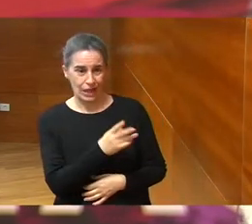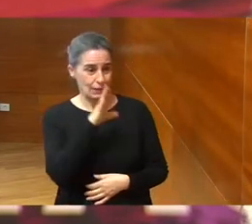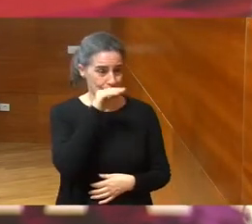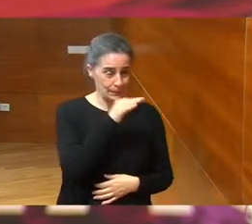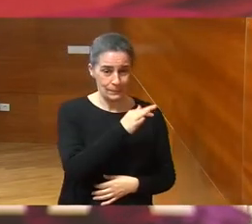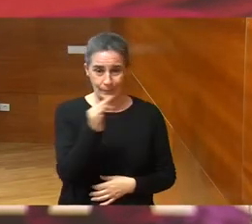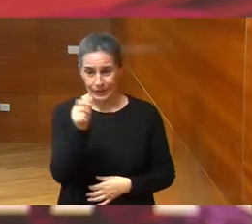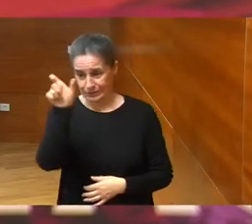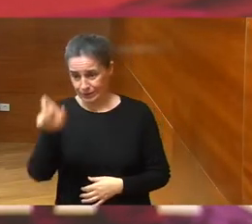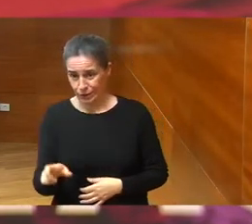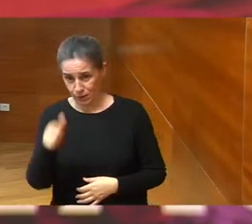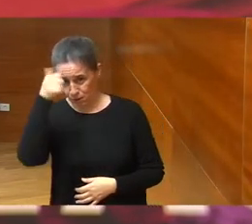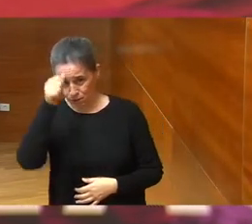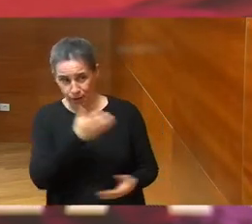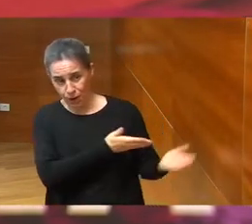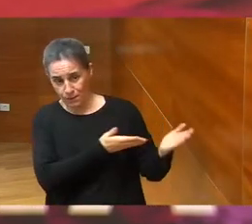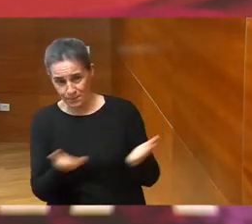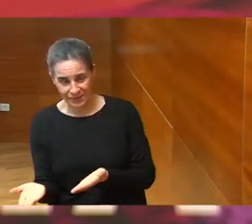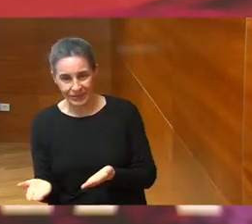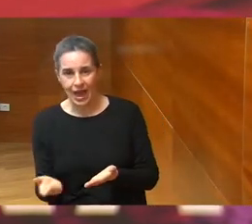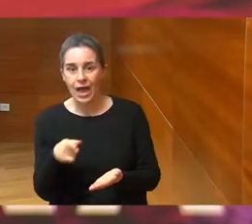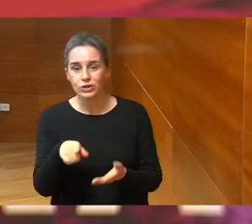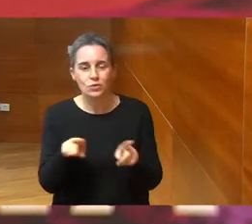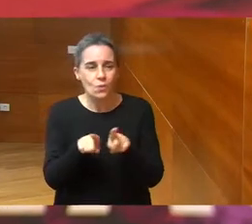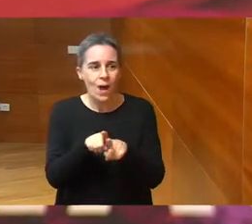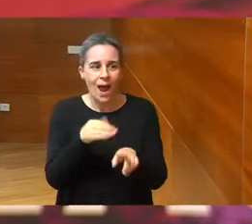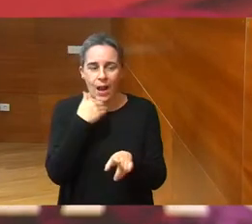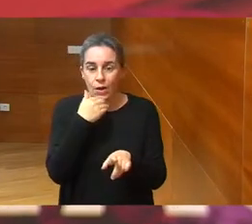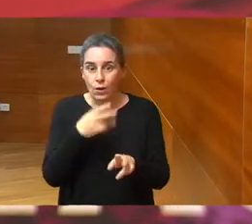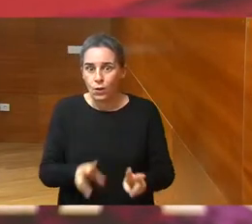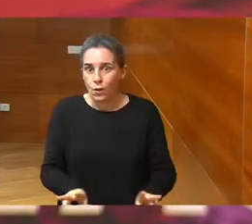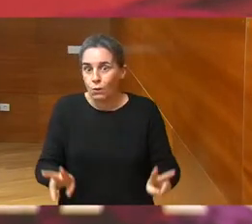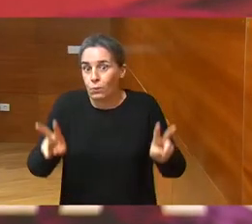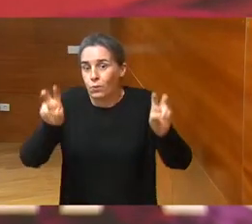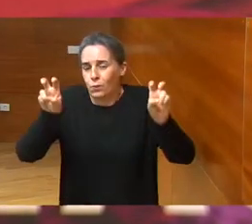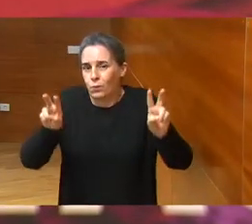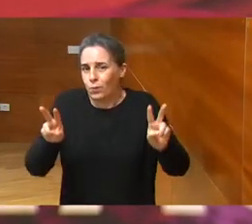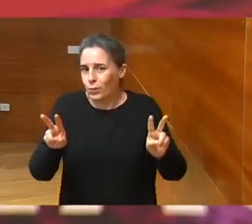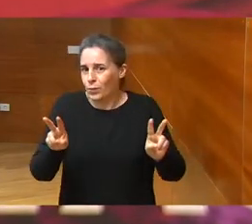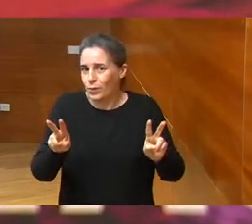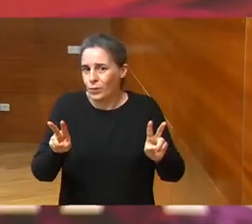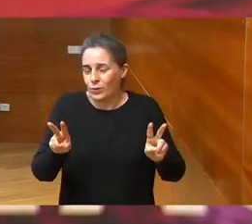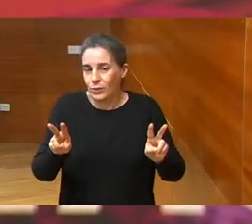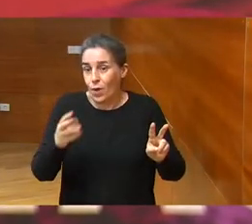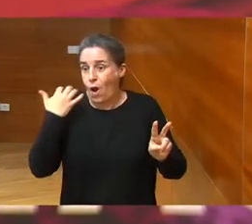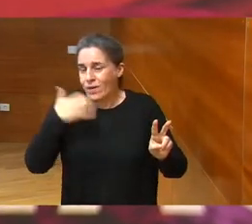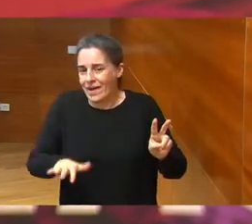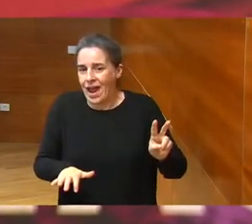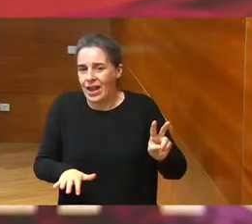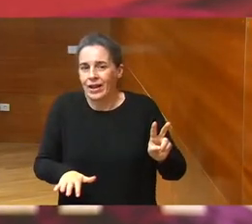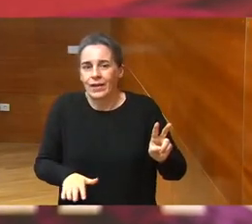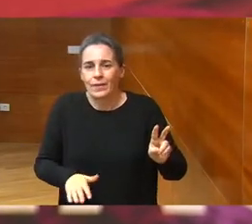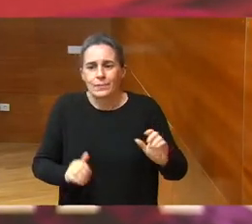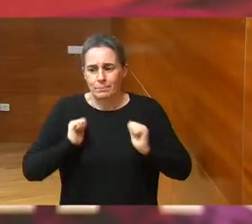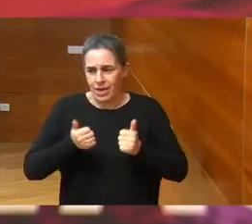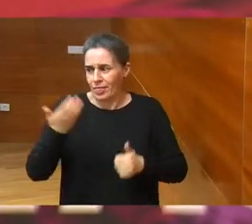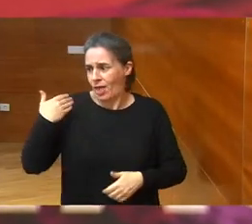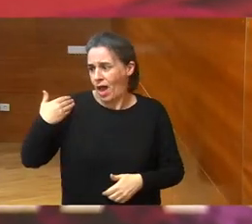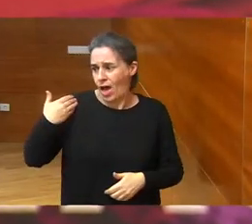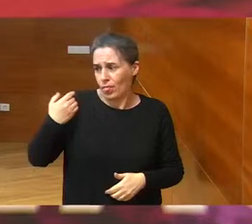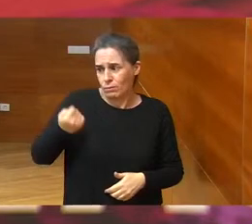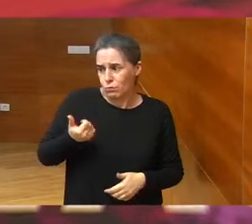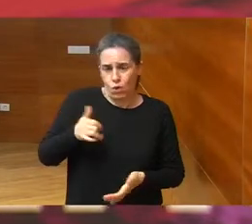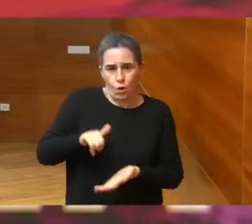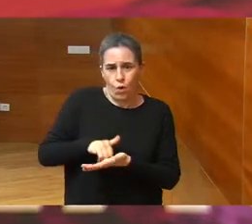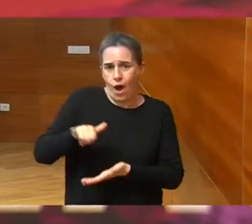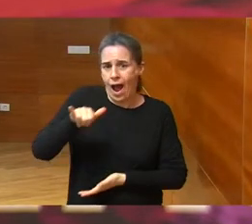que era Bueno una supernovidad de no estamos falando dos inicios daviación se esconditábamos ruido de un motor